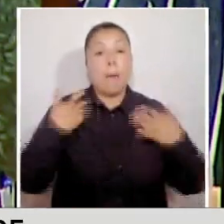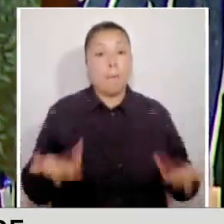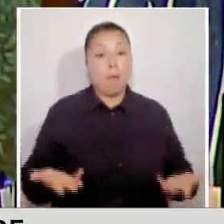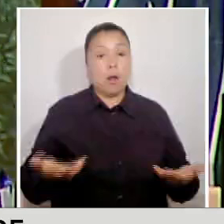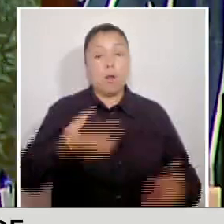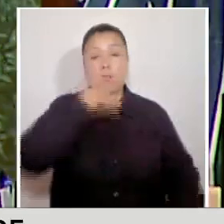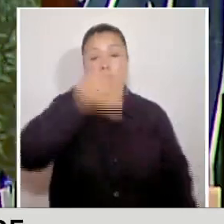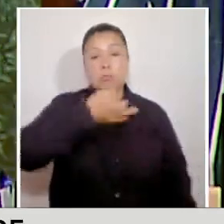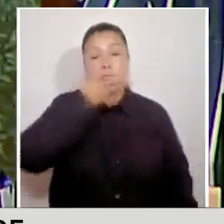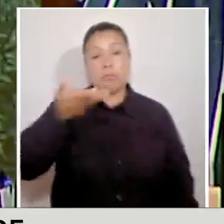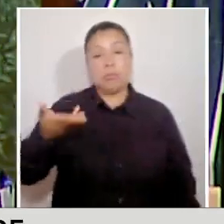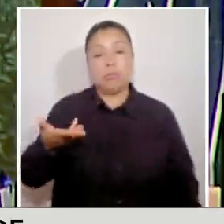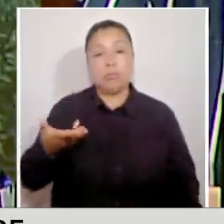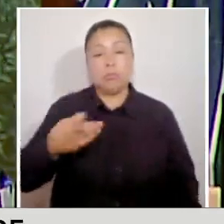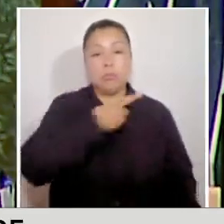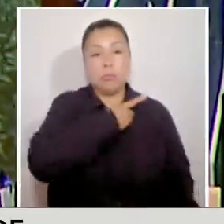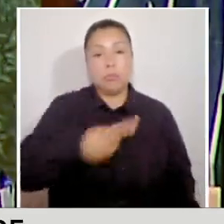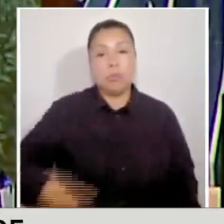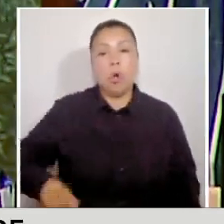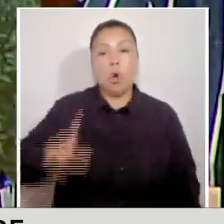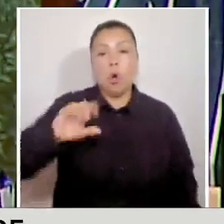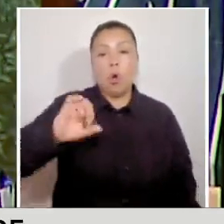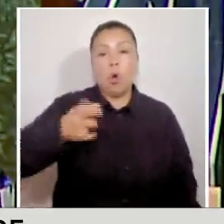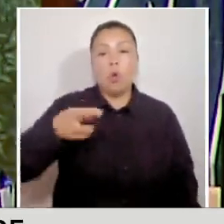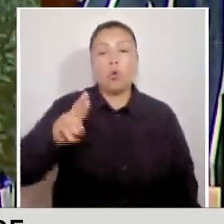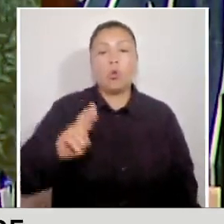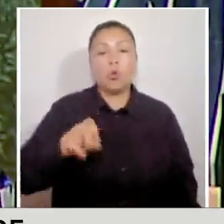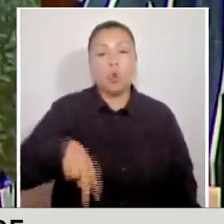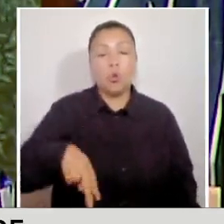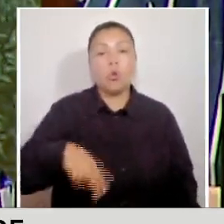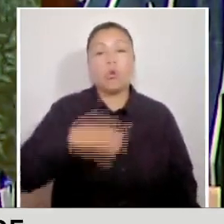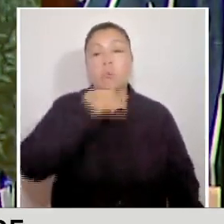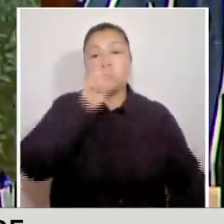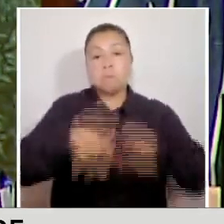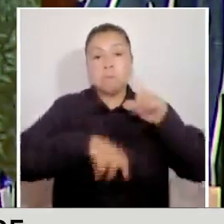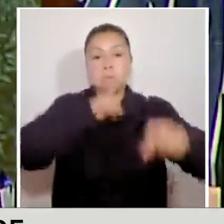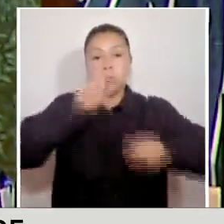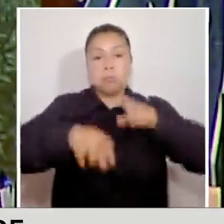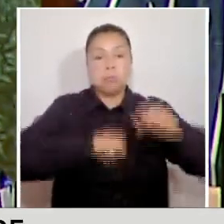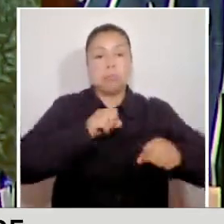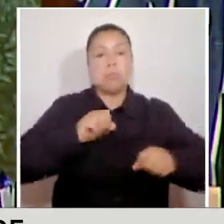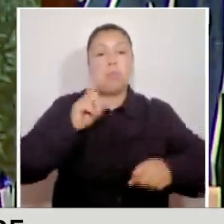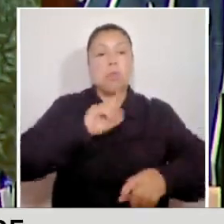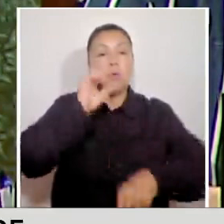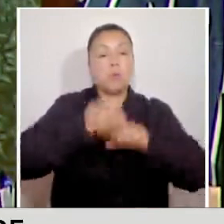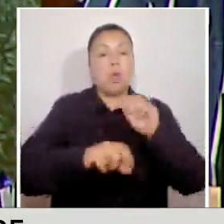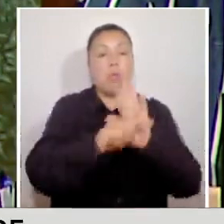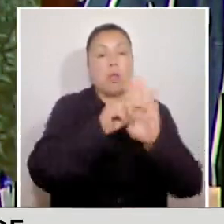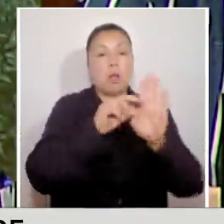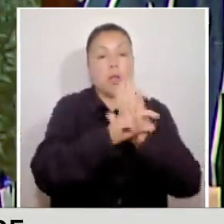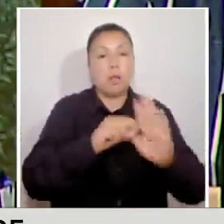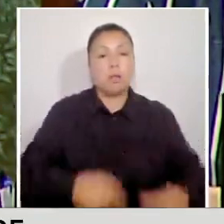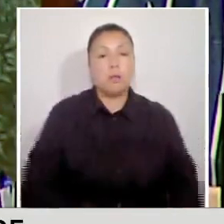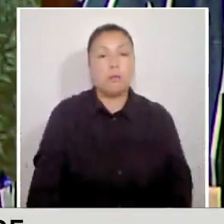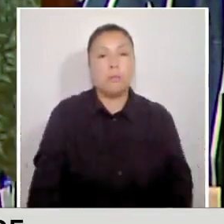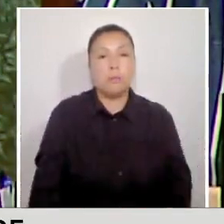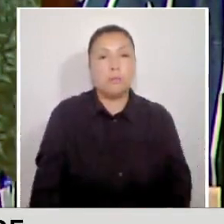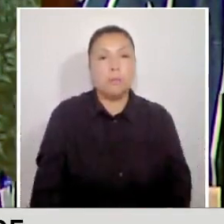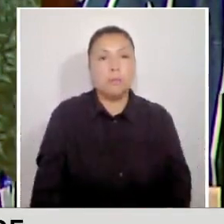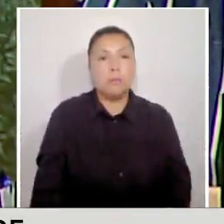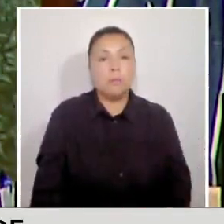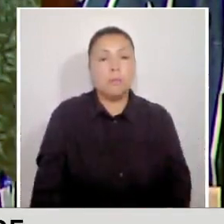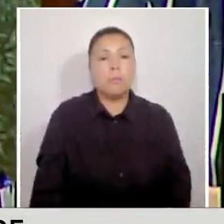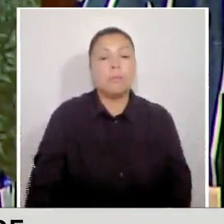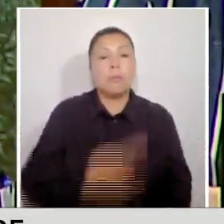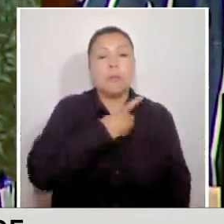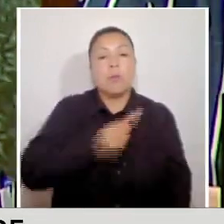palabra al diputado diputado lon para defender la postura de la admisibilidad de la indicación diputado lon